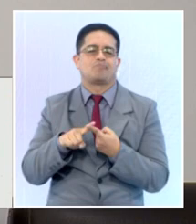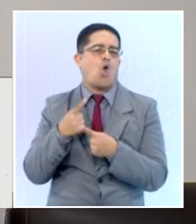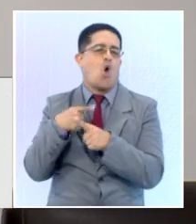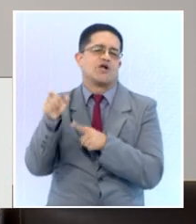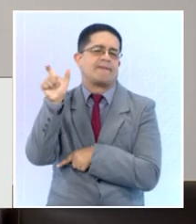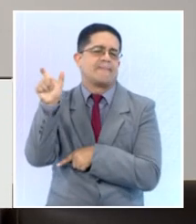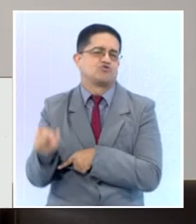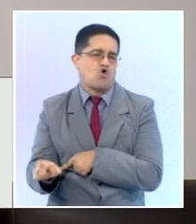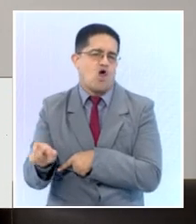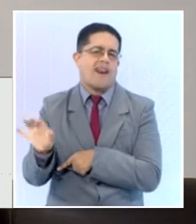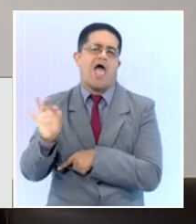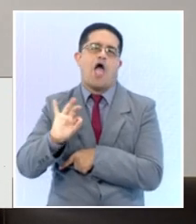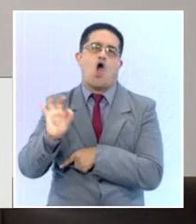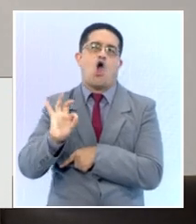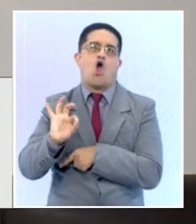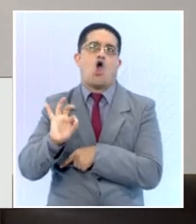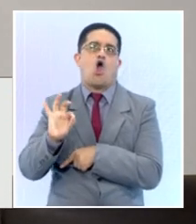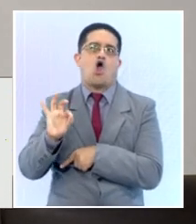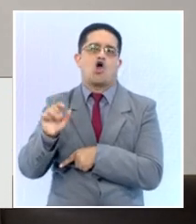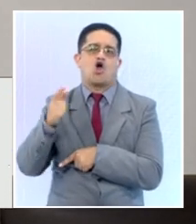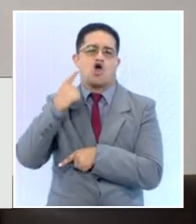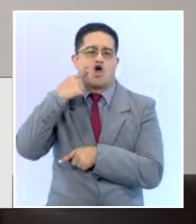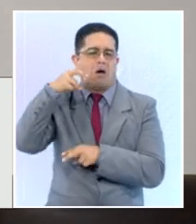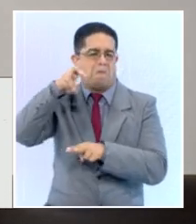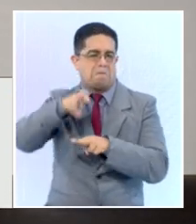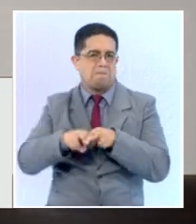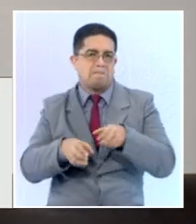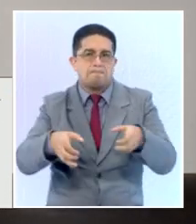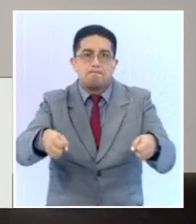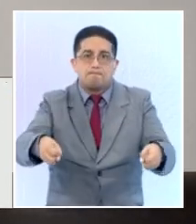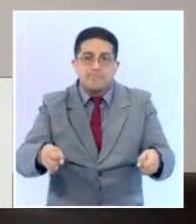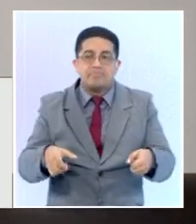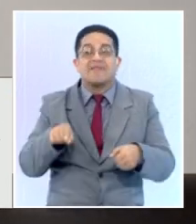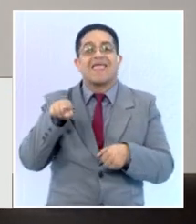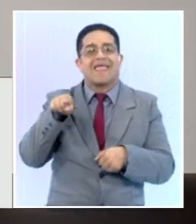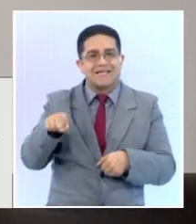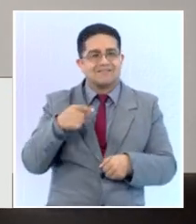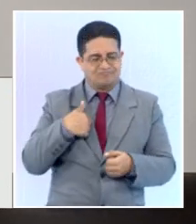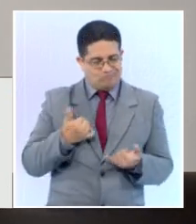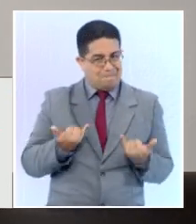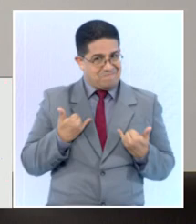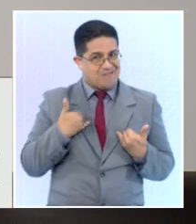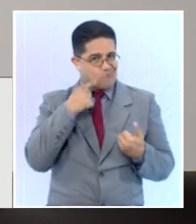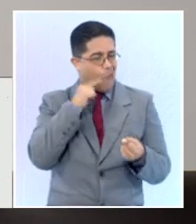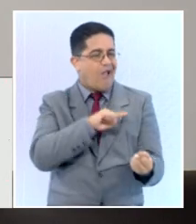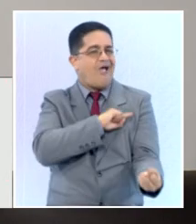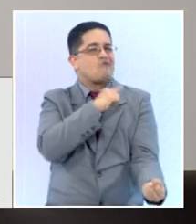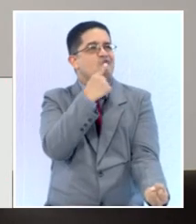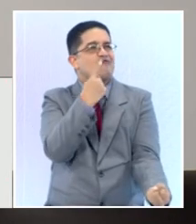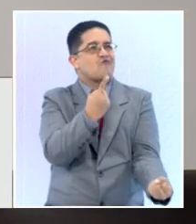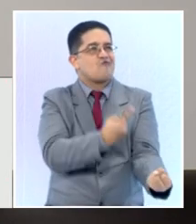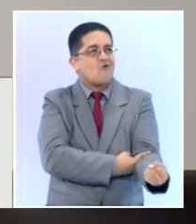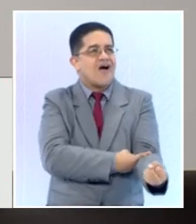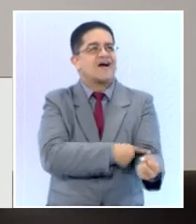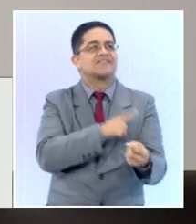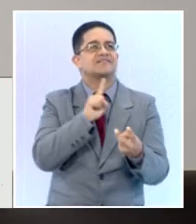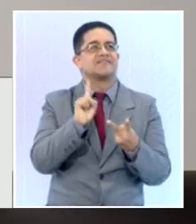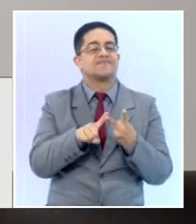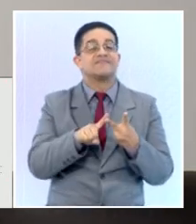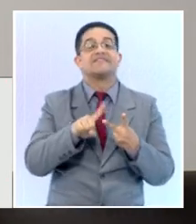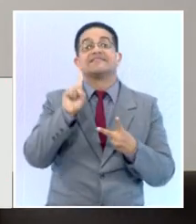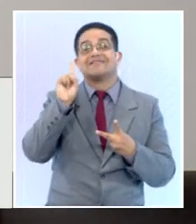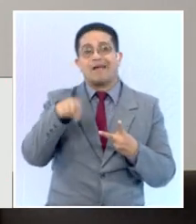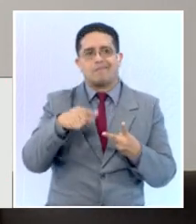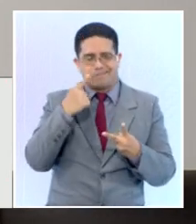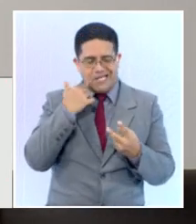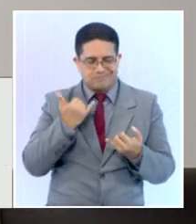personas o instrumentos es esa capacidad de generar energía la fuerza y muy importante la